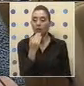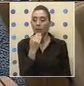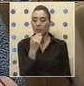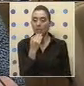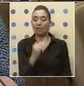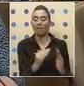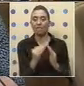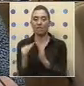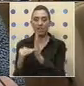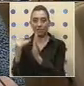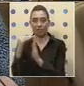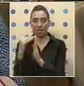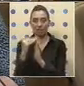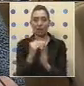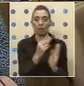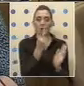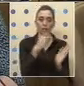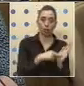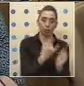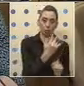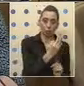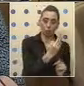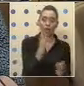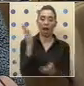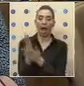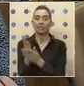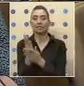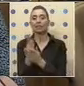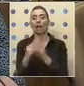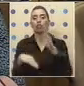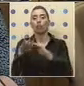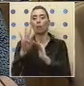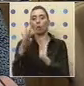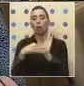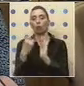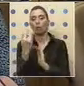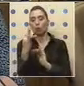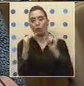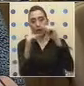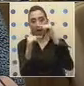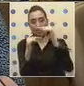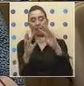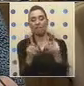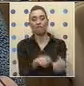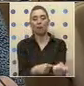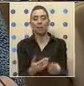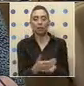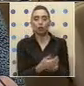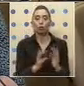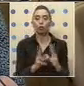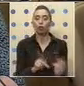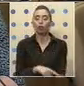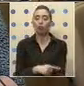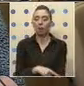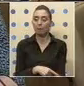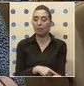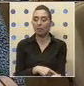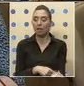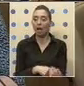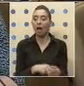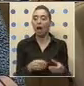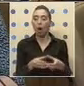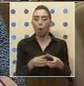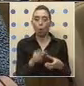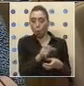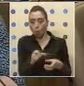las viviendas que están entre las 2.000 UF y 4.000 UF, que son adquiridas por familias con un ingreso familiar de grupo